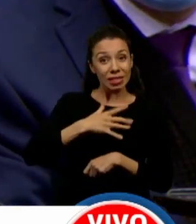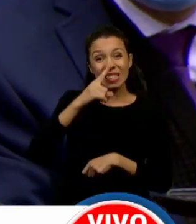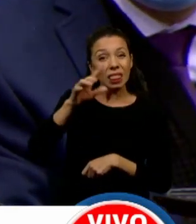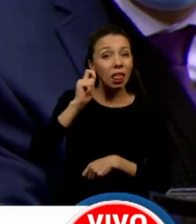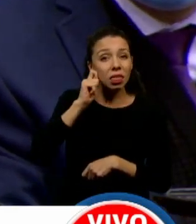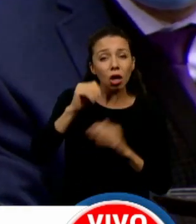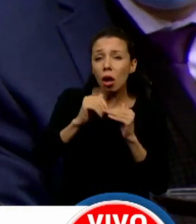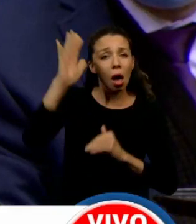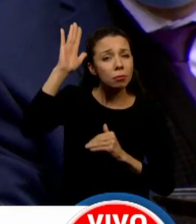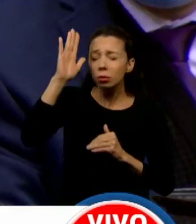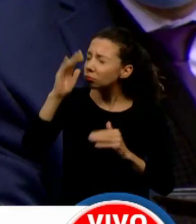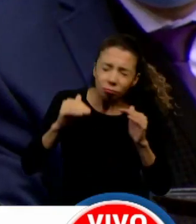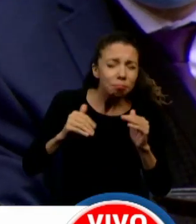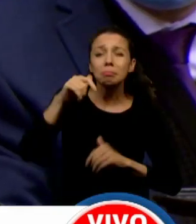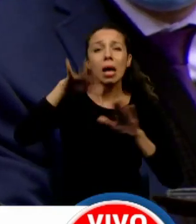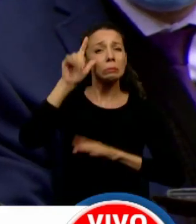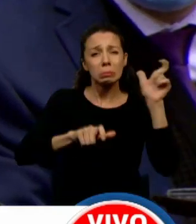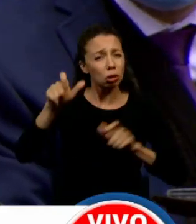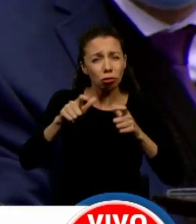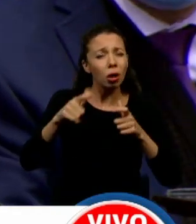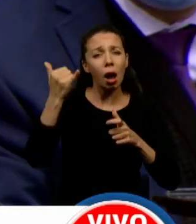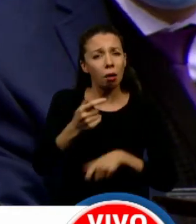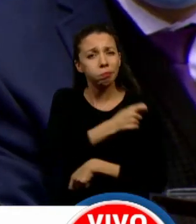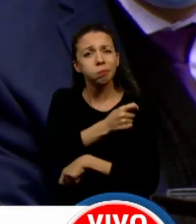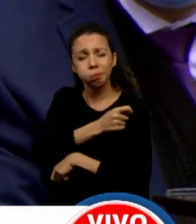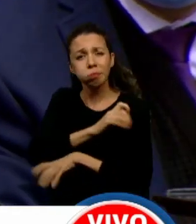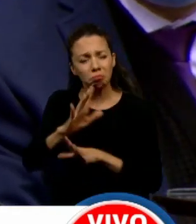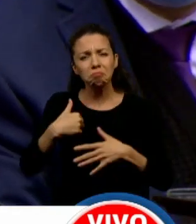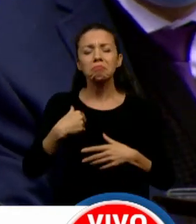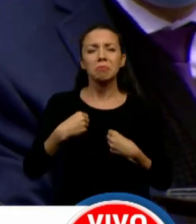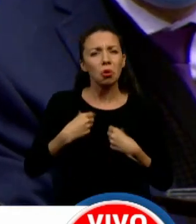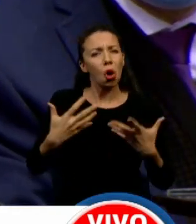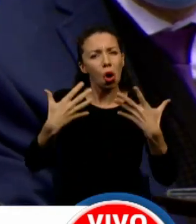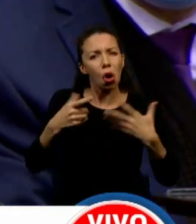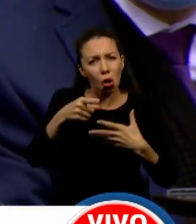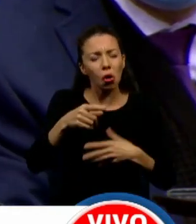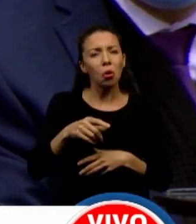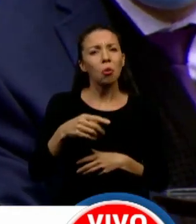vacunado. Celebro el federalismo al que usted hizo alusión con la puesta en práctica